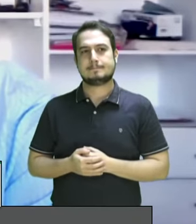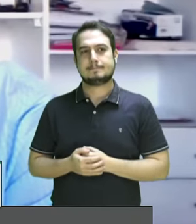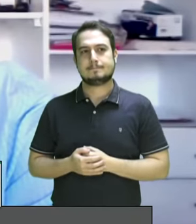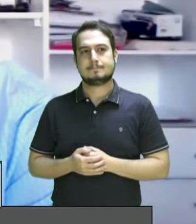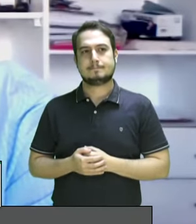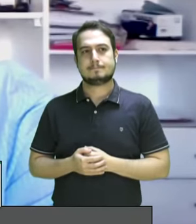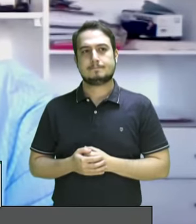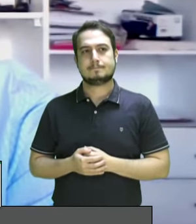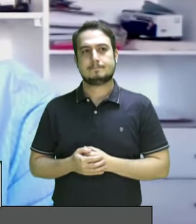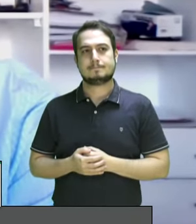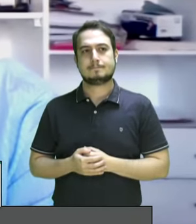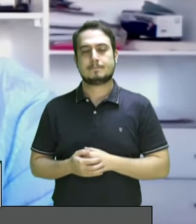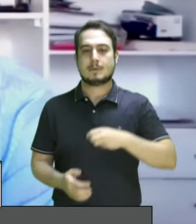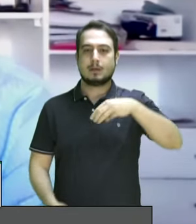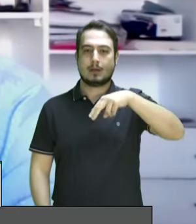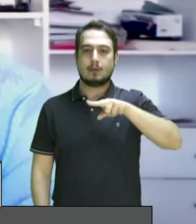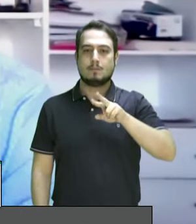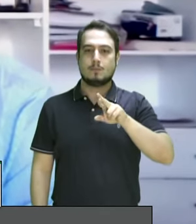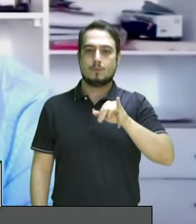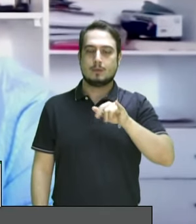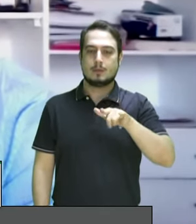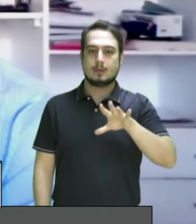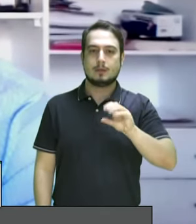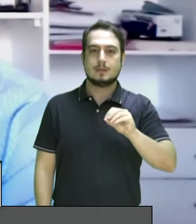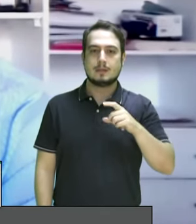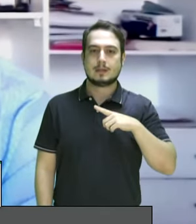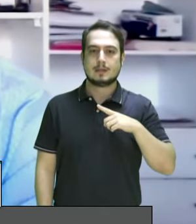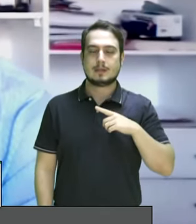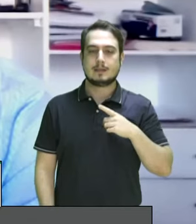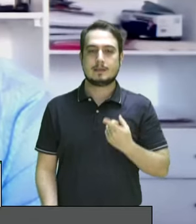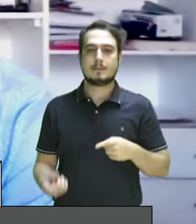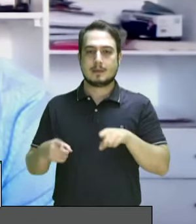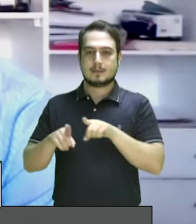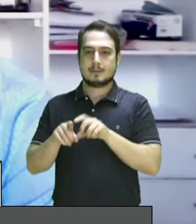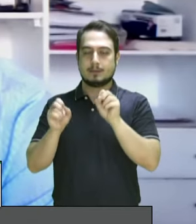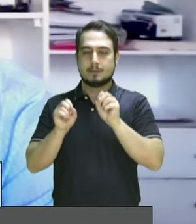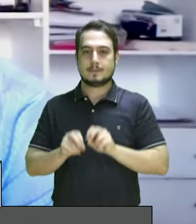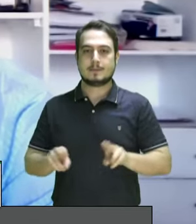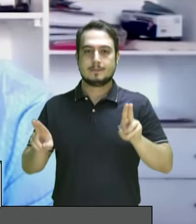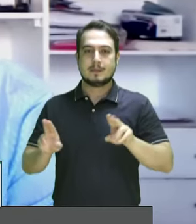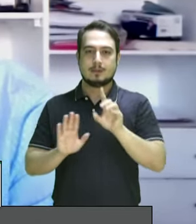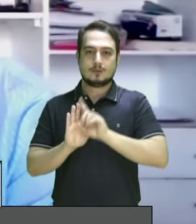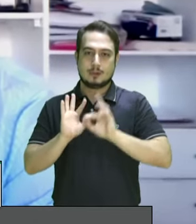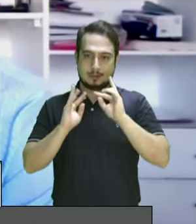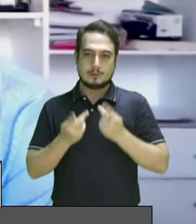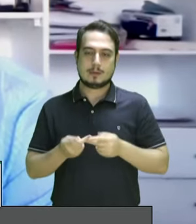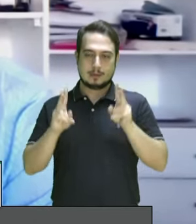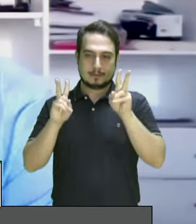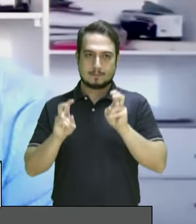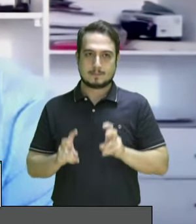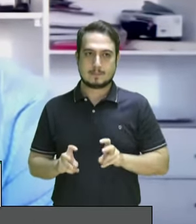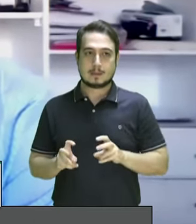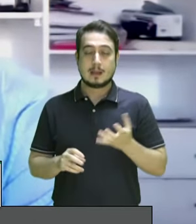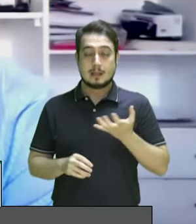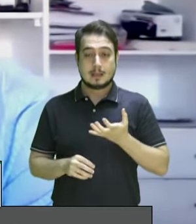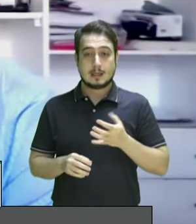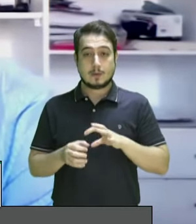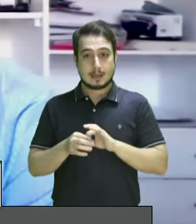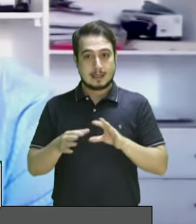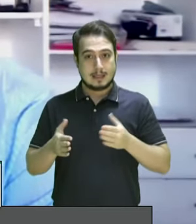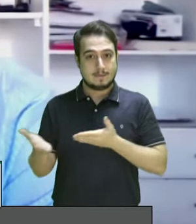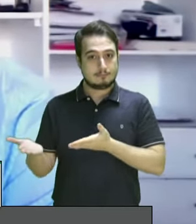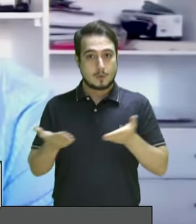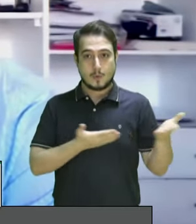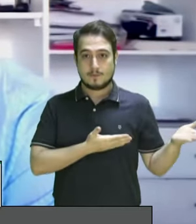pastor murillo martínez que es consultor independiente de la ONU en cuestiones de derechos humanos quería entonces pasar la palabra